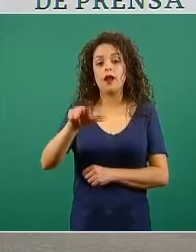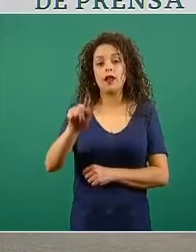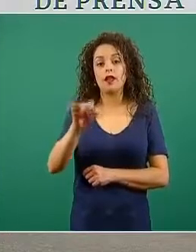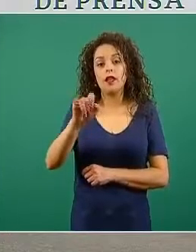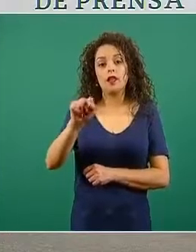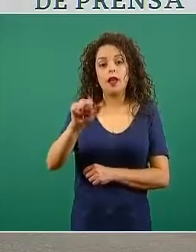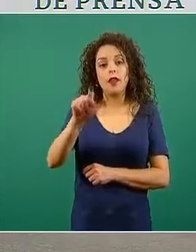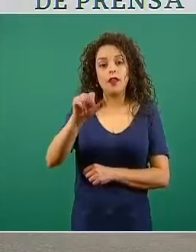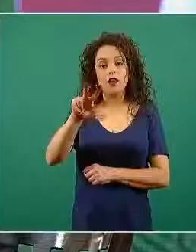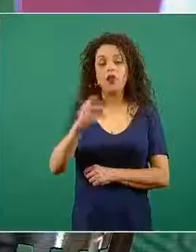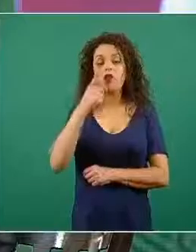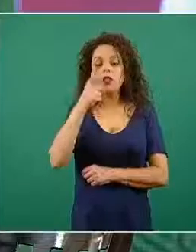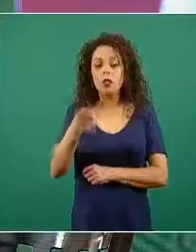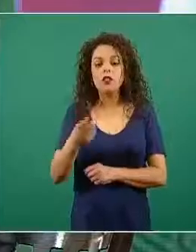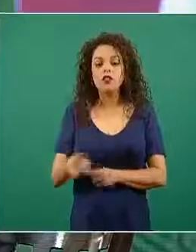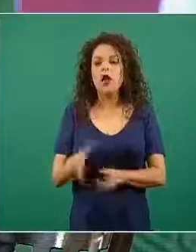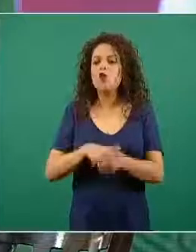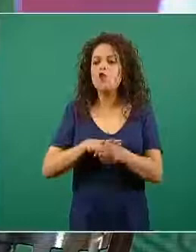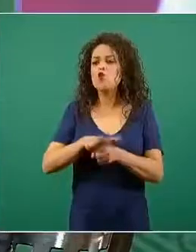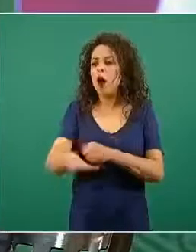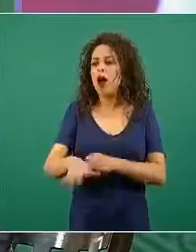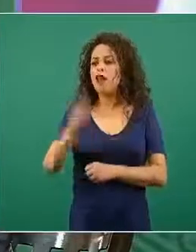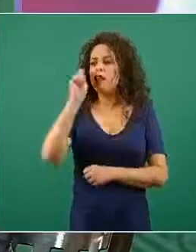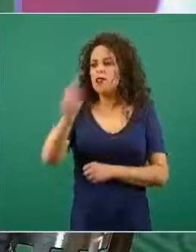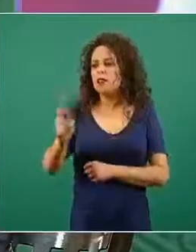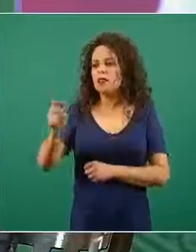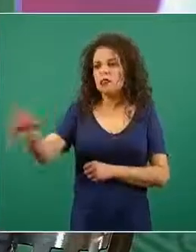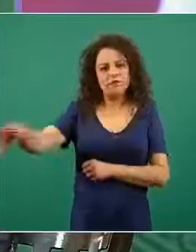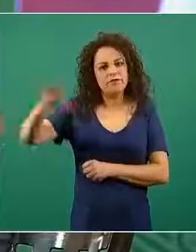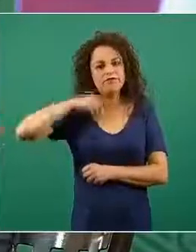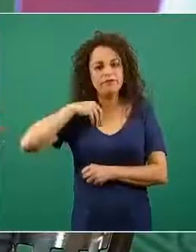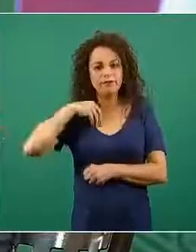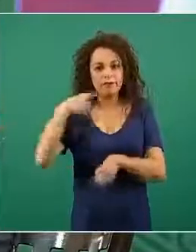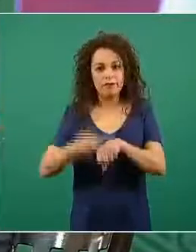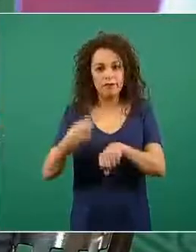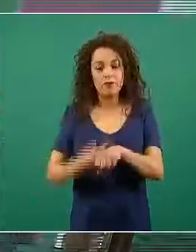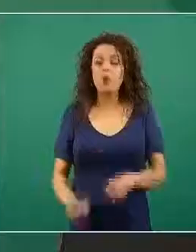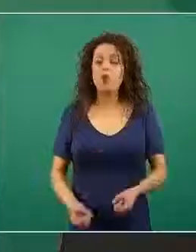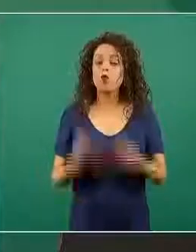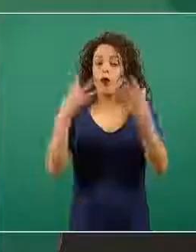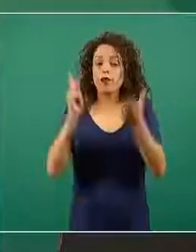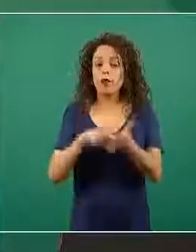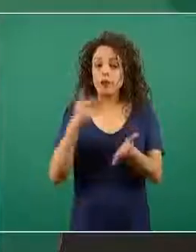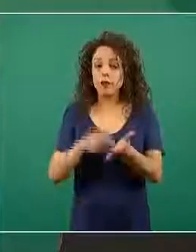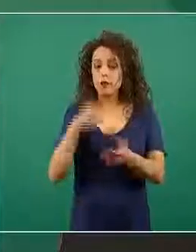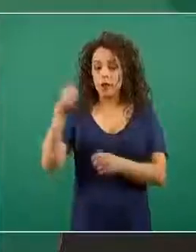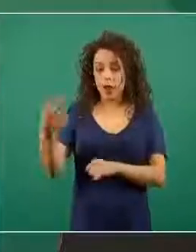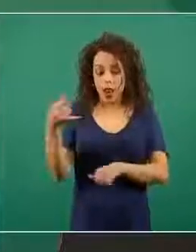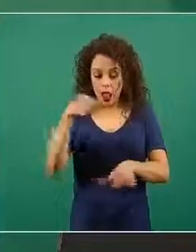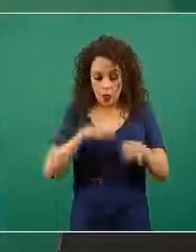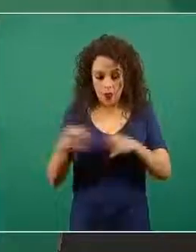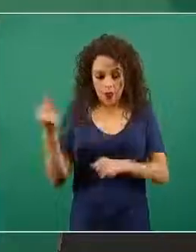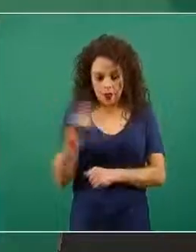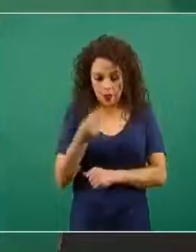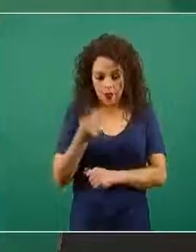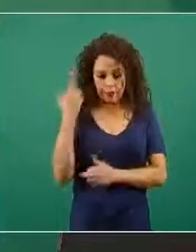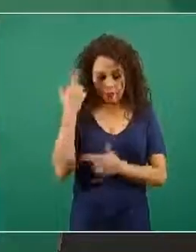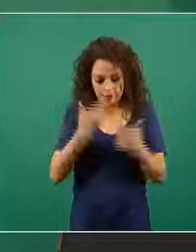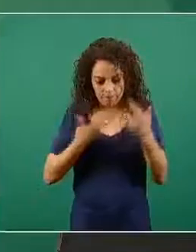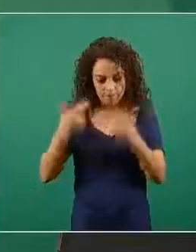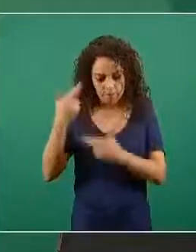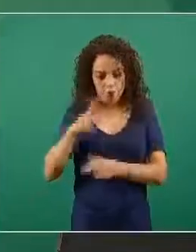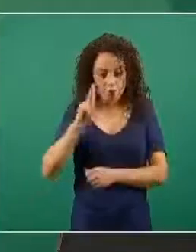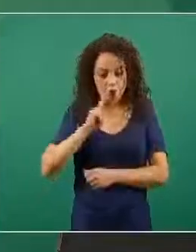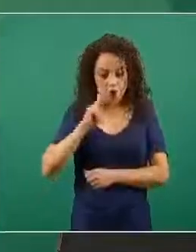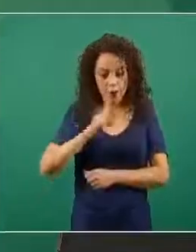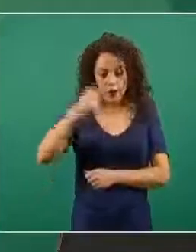que dice cuál es la carga viral y cuántas veces el laboratorio tuvo que replicar o tuvo que amplificar la